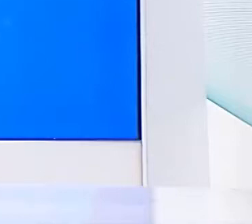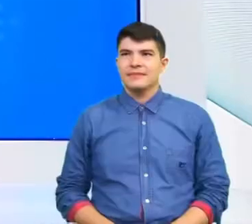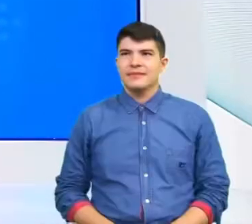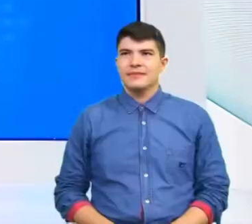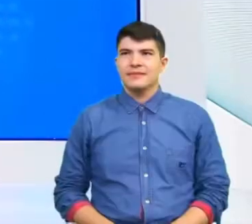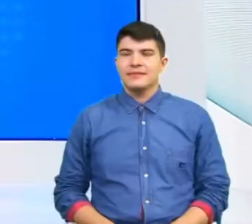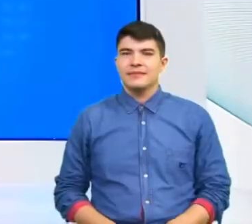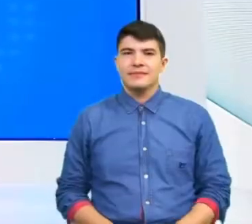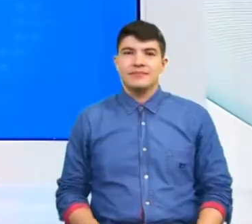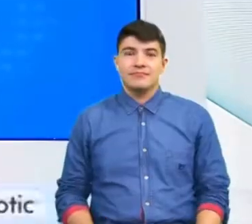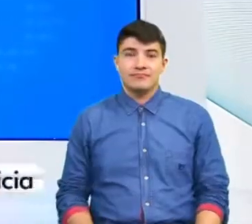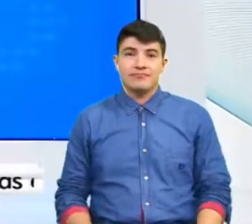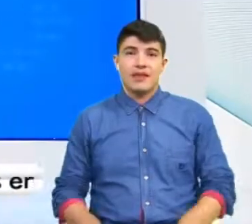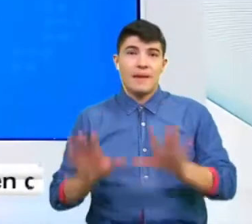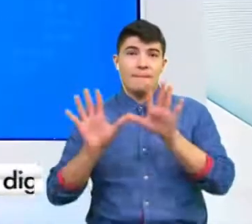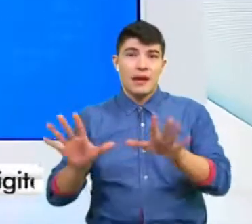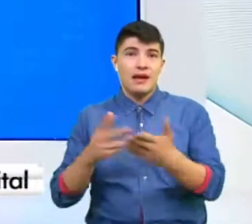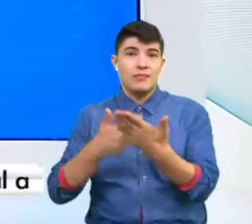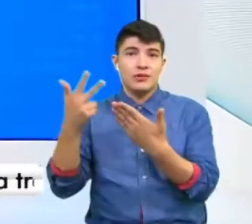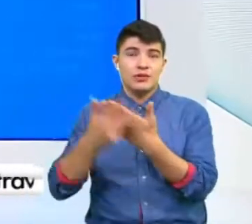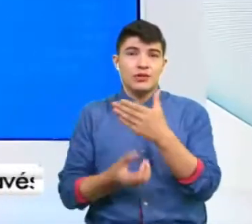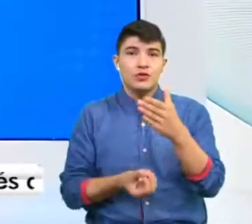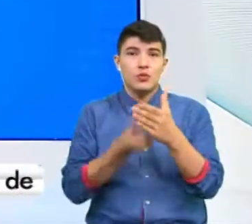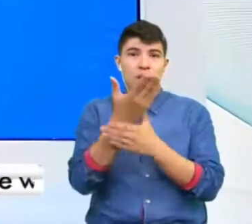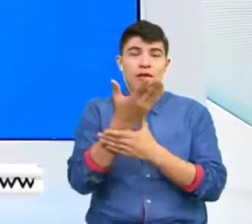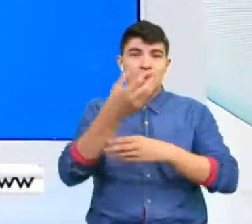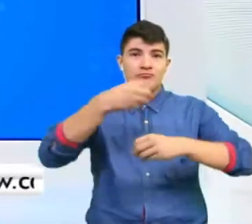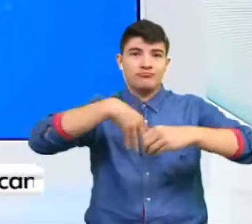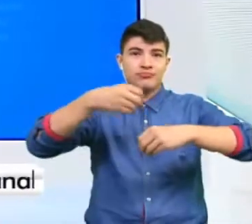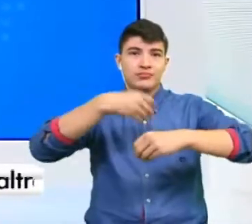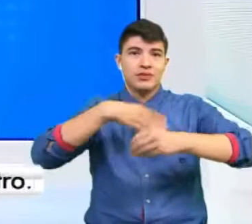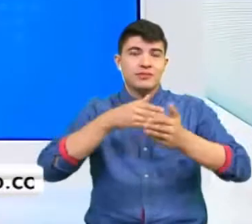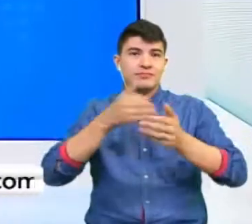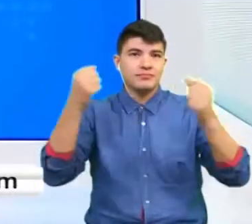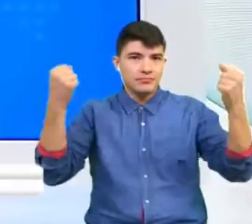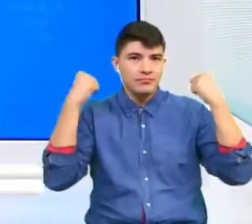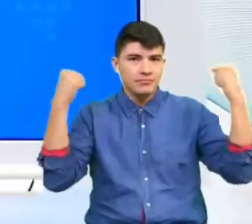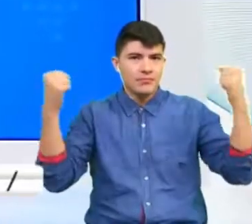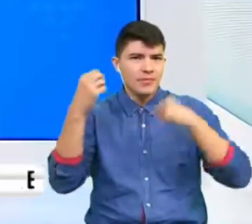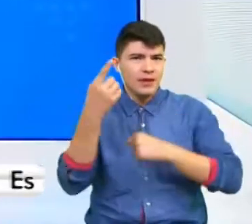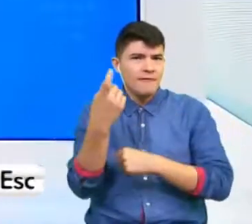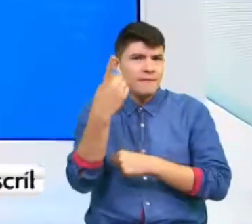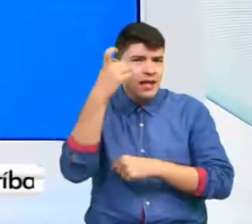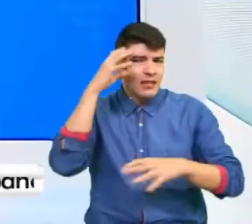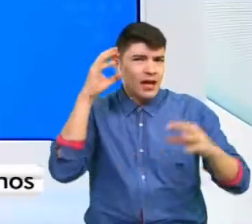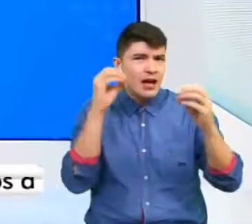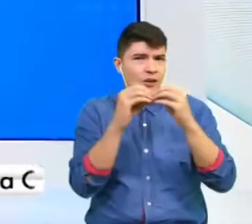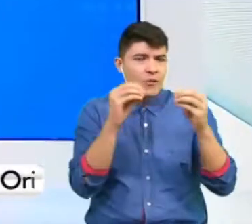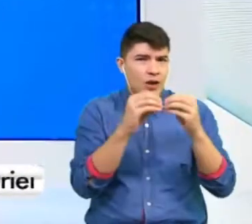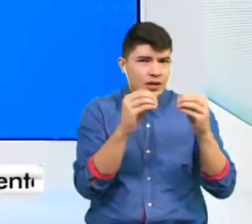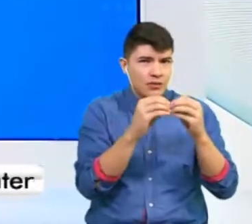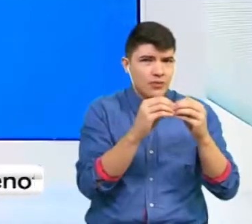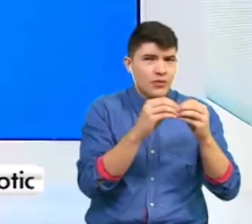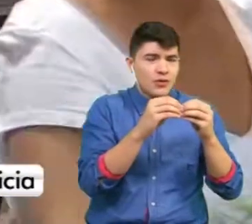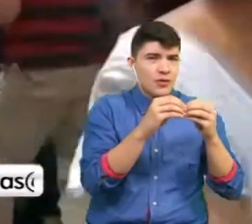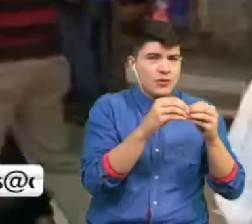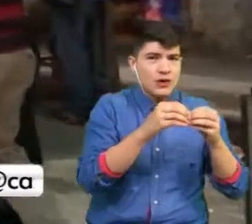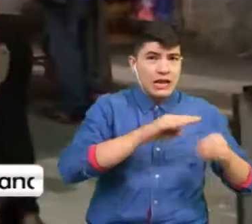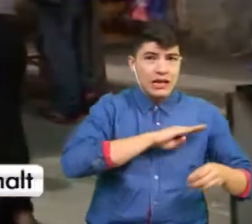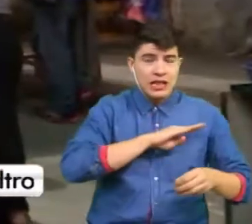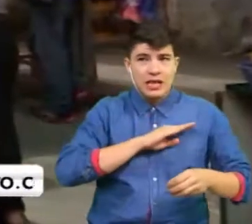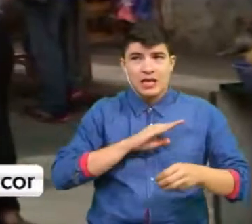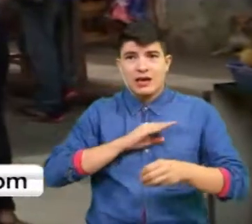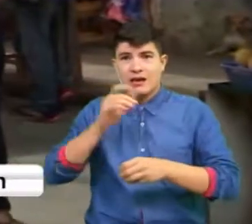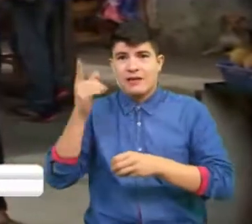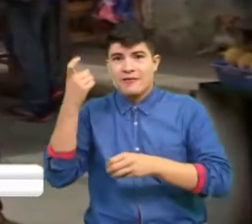Y estancado está el proyecto de la nueva plaza de mercado en Piedecuesta por falta de consenso de la administración municipal y los comerciantes. Oriente